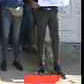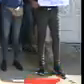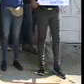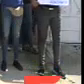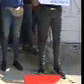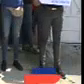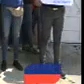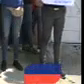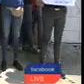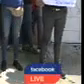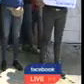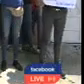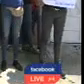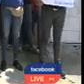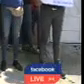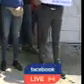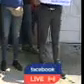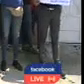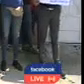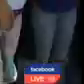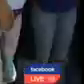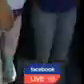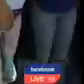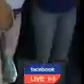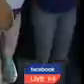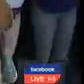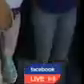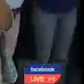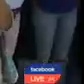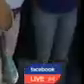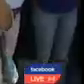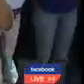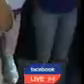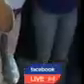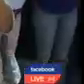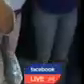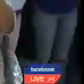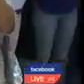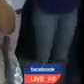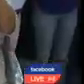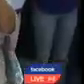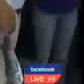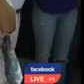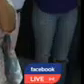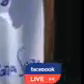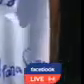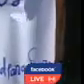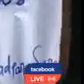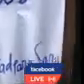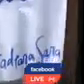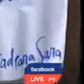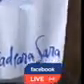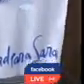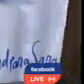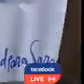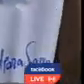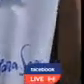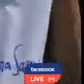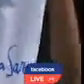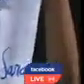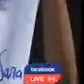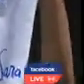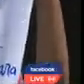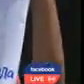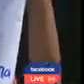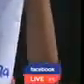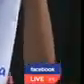Con carteles y consignas, ese grupo de mujeres llegó al juzgado de vigilancia penitenciaria de Cojutepeque para apoyar a Sara Rogel, una